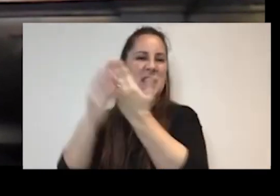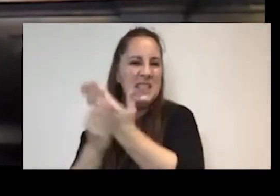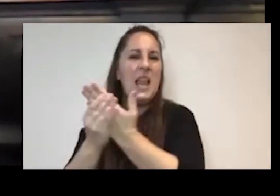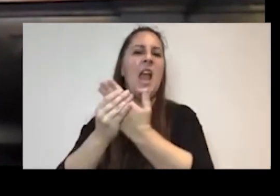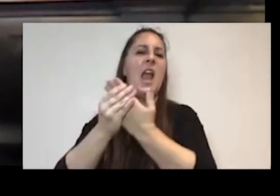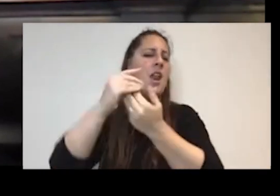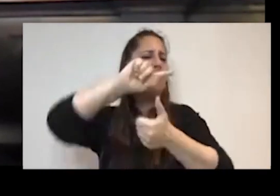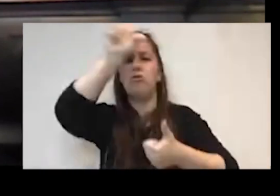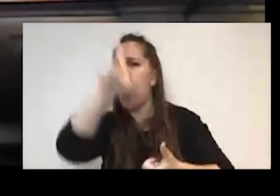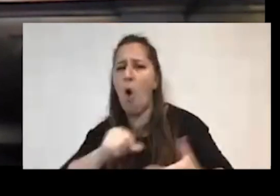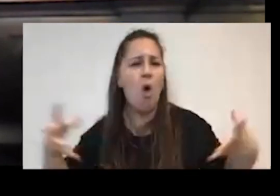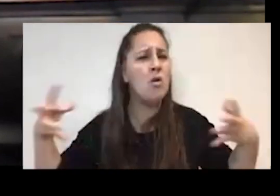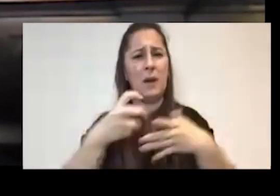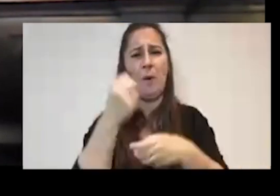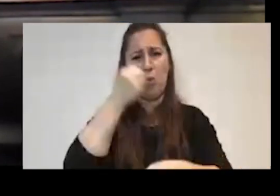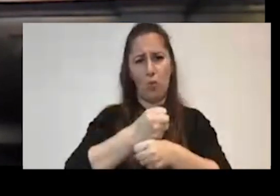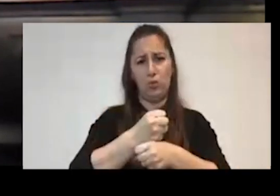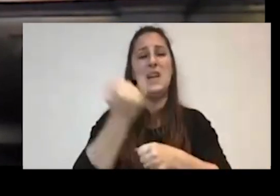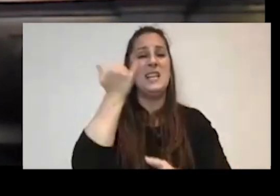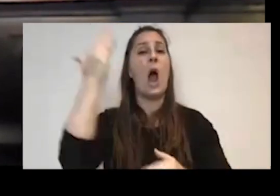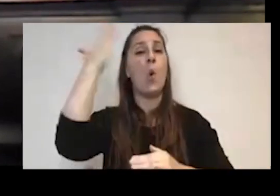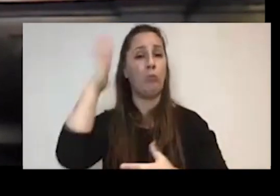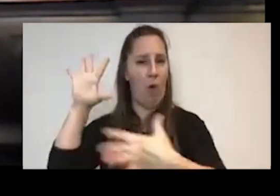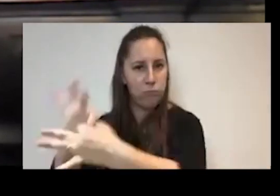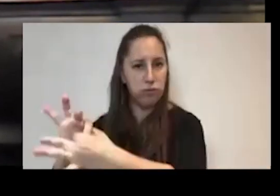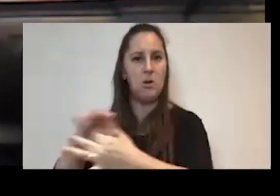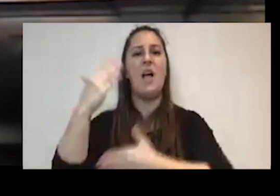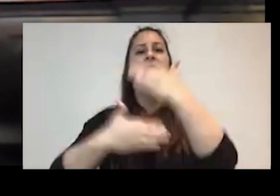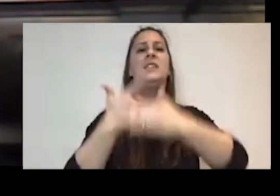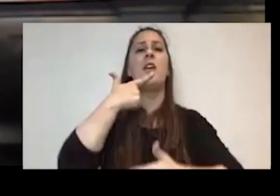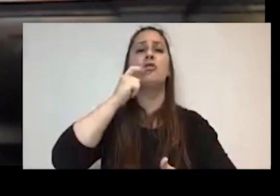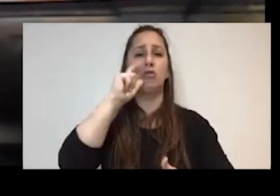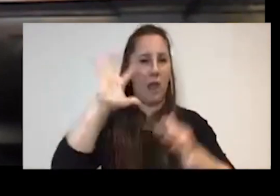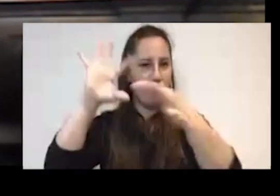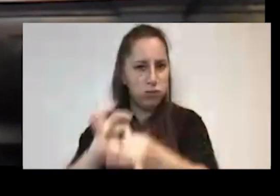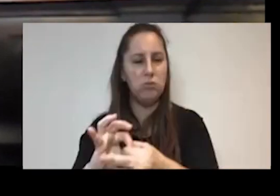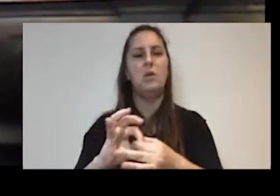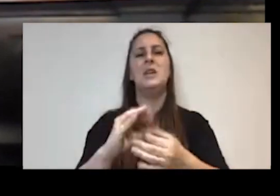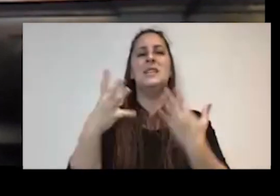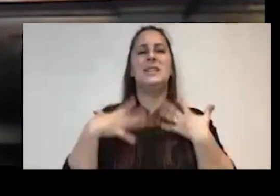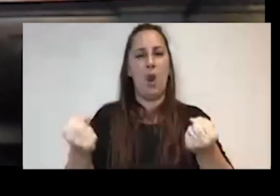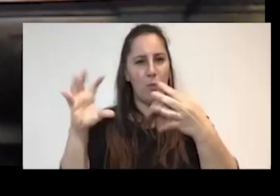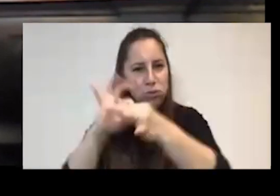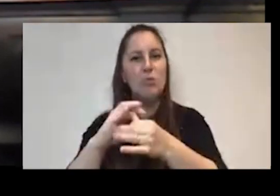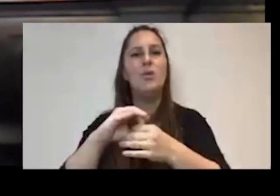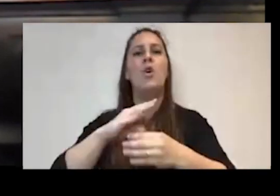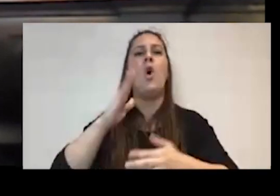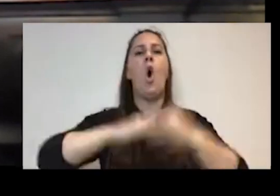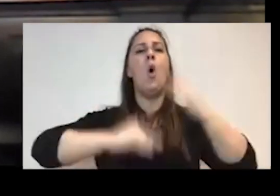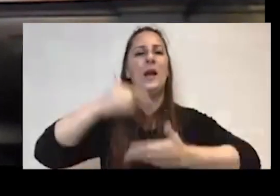Administración Pública Nacional. Ya lo estamos haciendo con cultura, con salud, con desarrollo social, lo estamos haciendo con obras